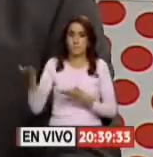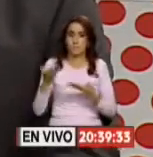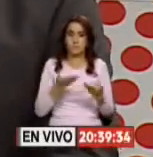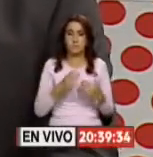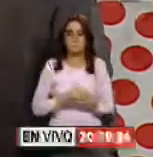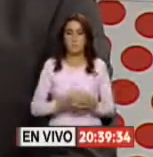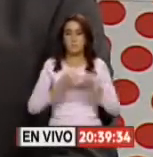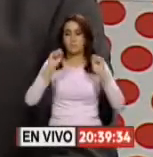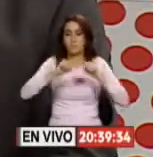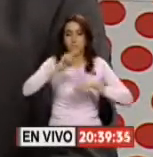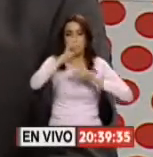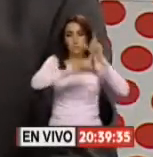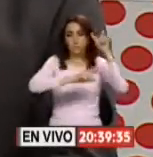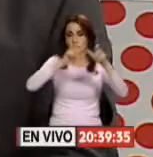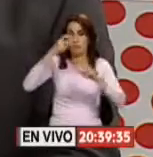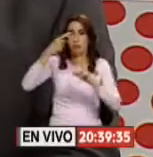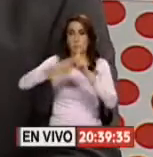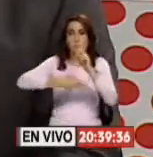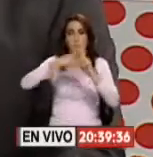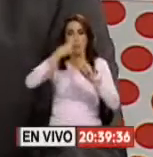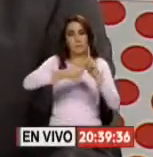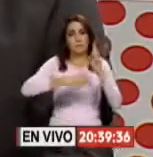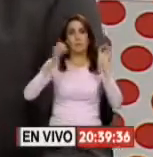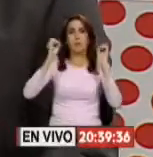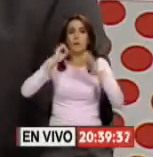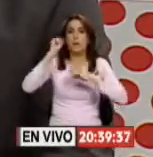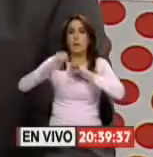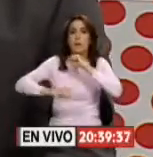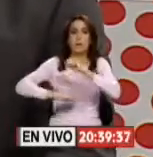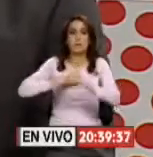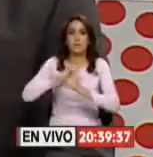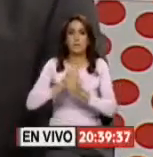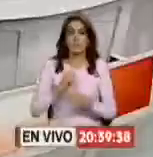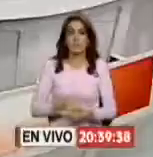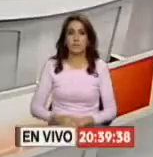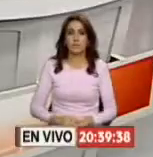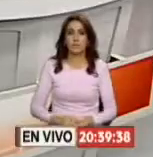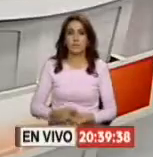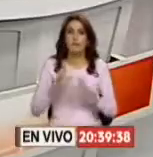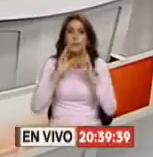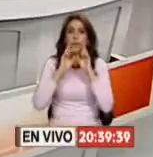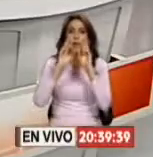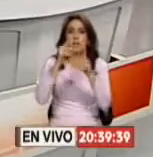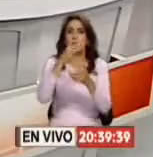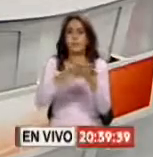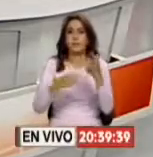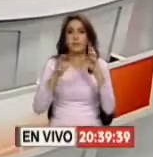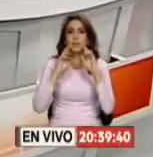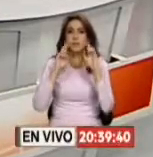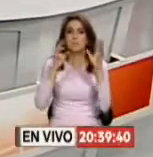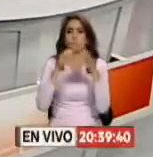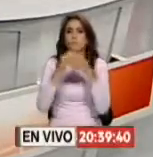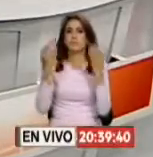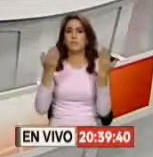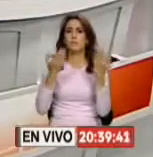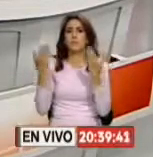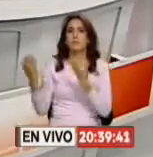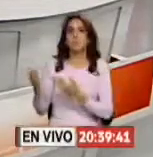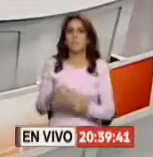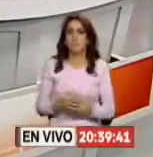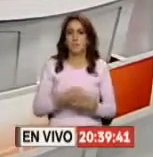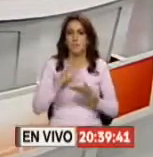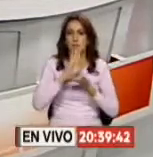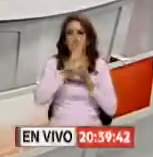pacientes que puedan pasar esperando meses o días o años. ¿Y qué respuesta les han dado desde el Instituto Ecuatoriano de Seguridad